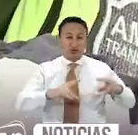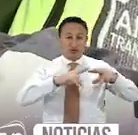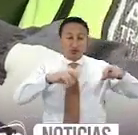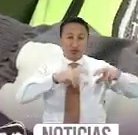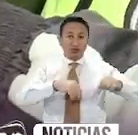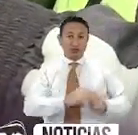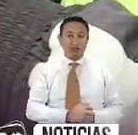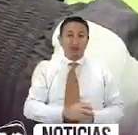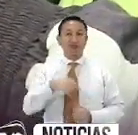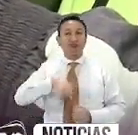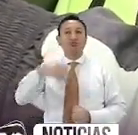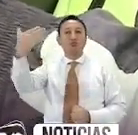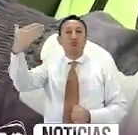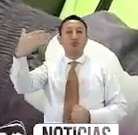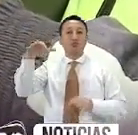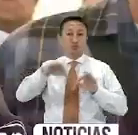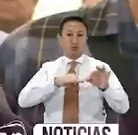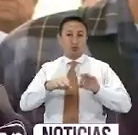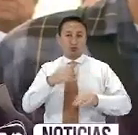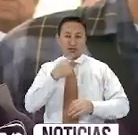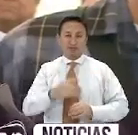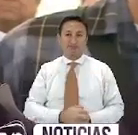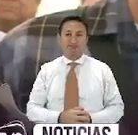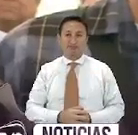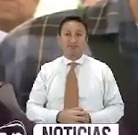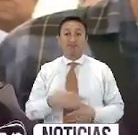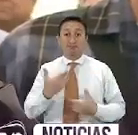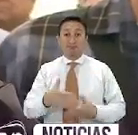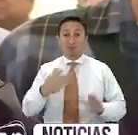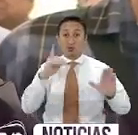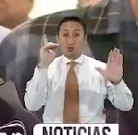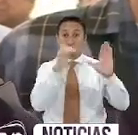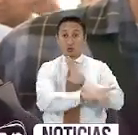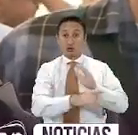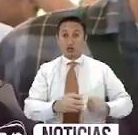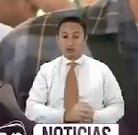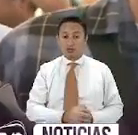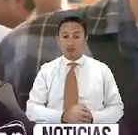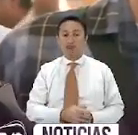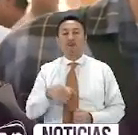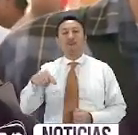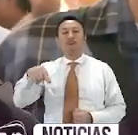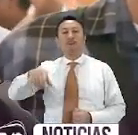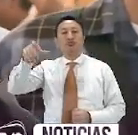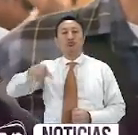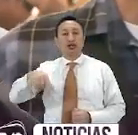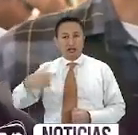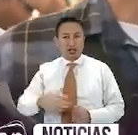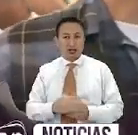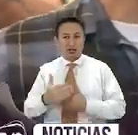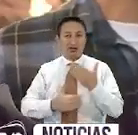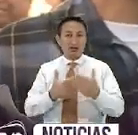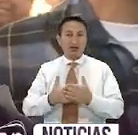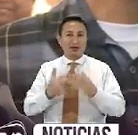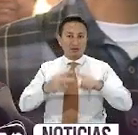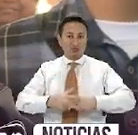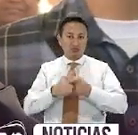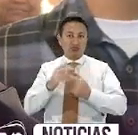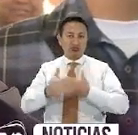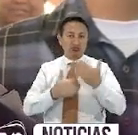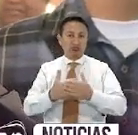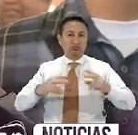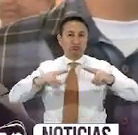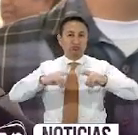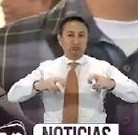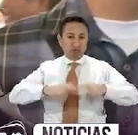también se refería el alcalde de Quito, Pavel Muñoz. Pusieron las denuncias en su momento, esas denuncias ya fueron procesadas y ha iniciado un proceso de